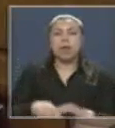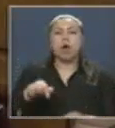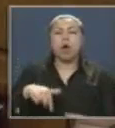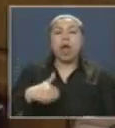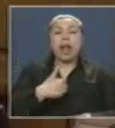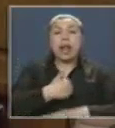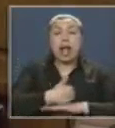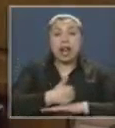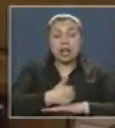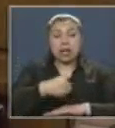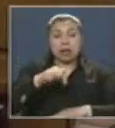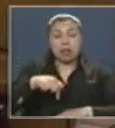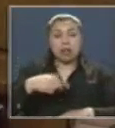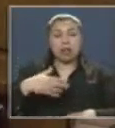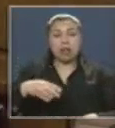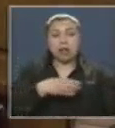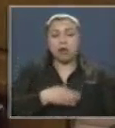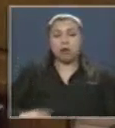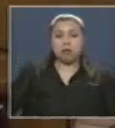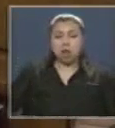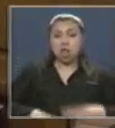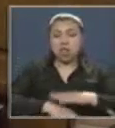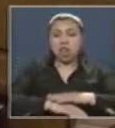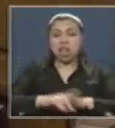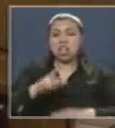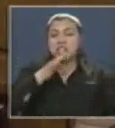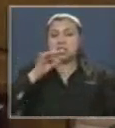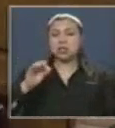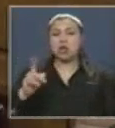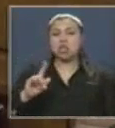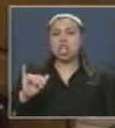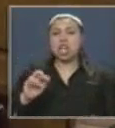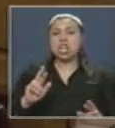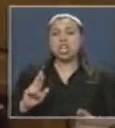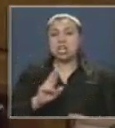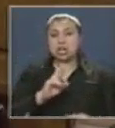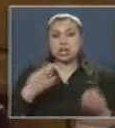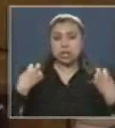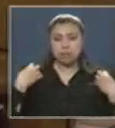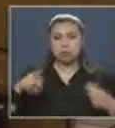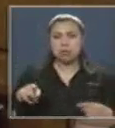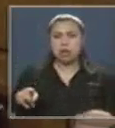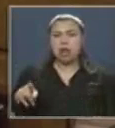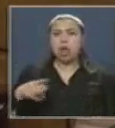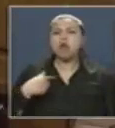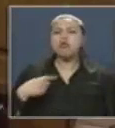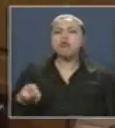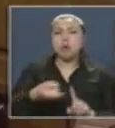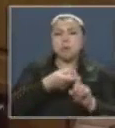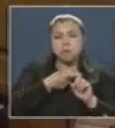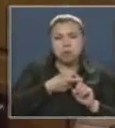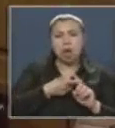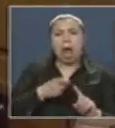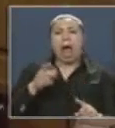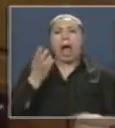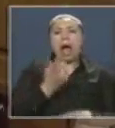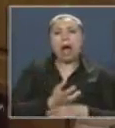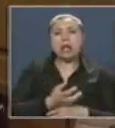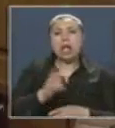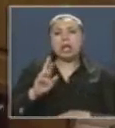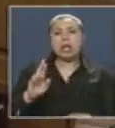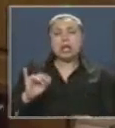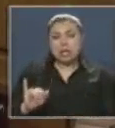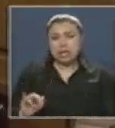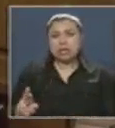derecha, que es de gobierno, salió diciendo que era un irresponsable el Seremi de Transporte. Me sumo a esas palabras. Ha habido irresponsabilidad de